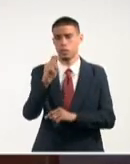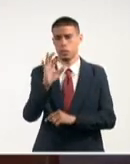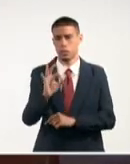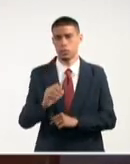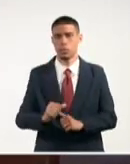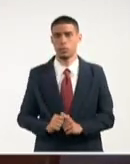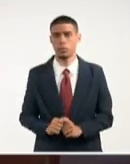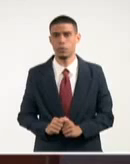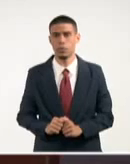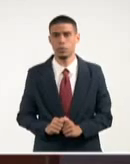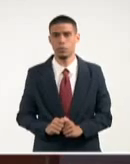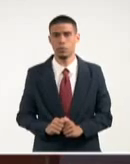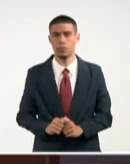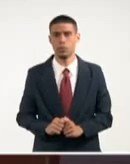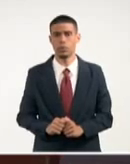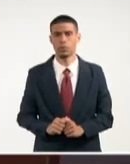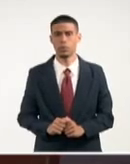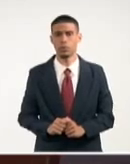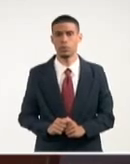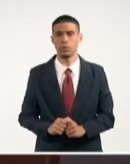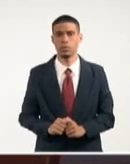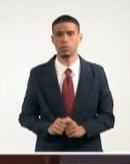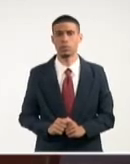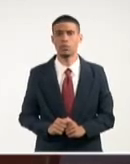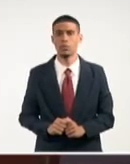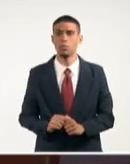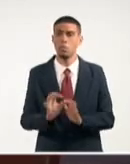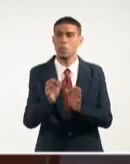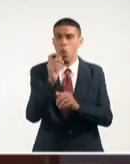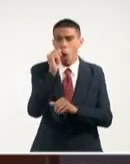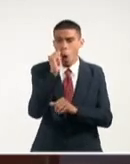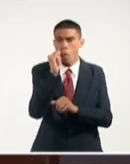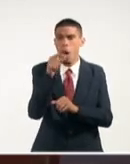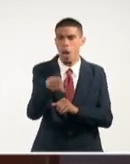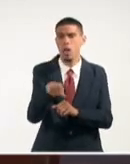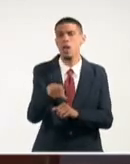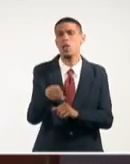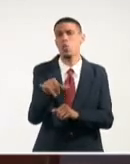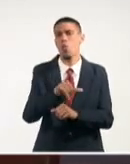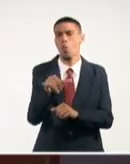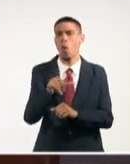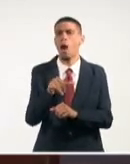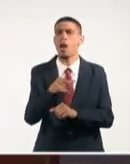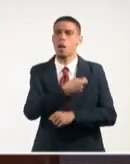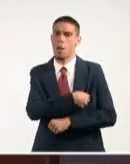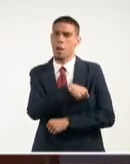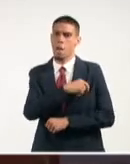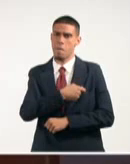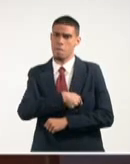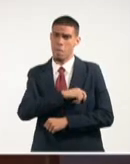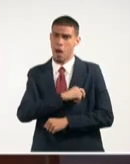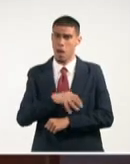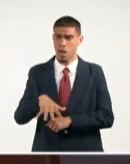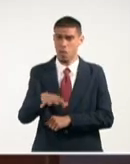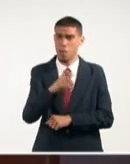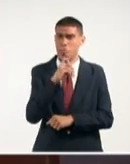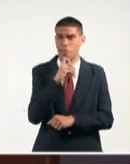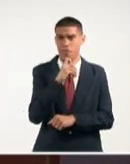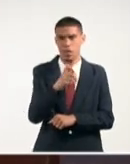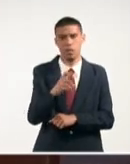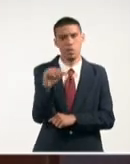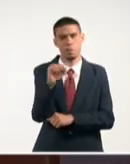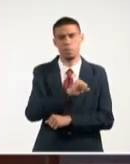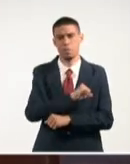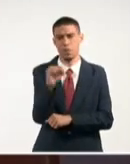cuya actuación no hay dudas de que los españoles hubieran derrotado en toda la línea a